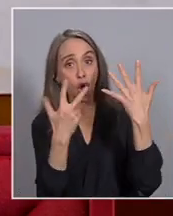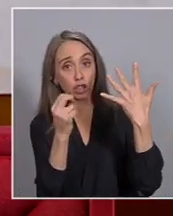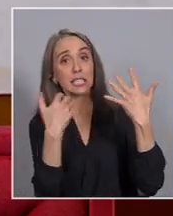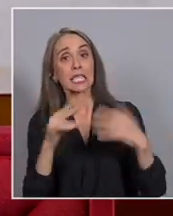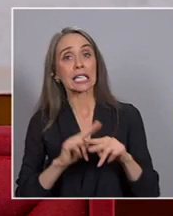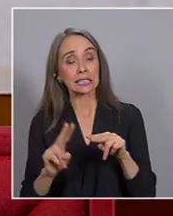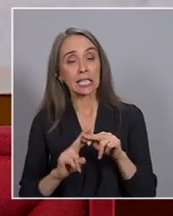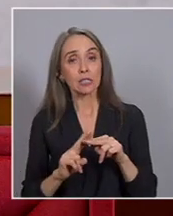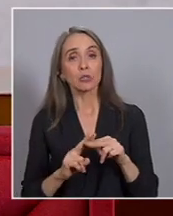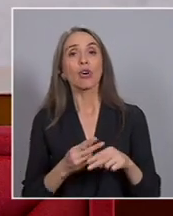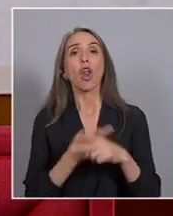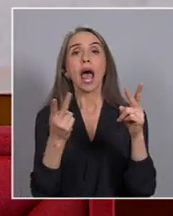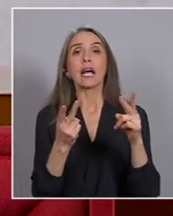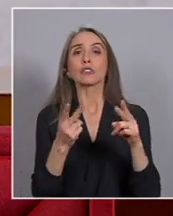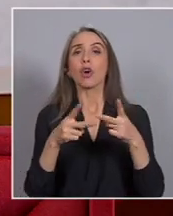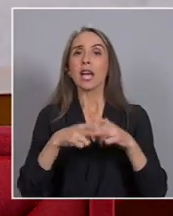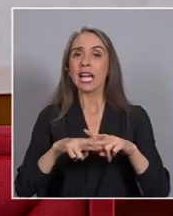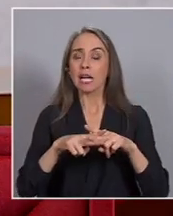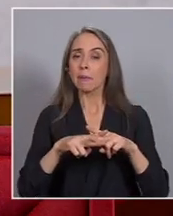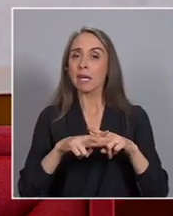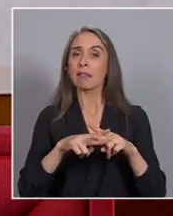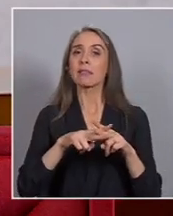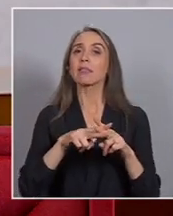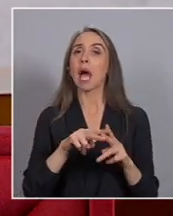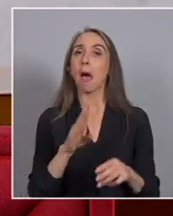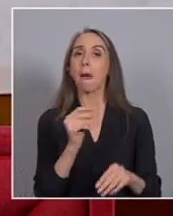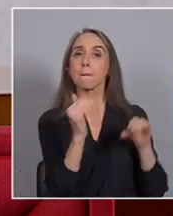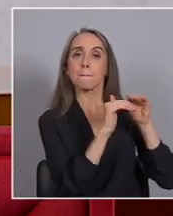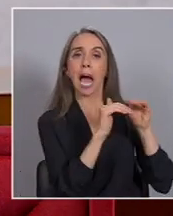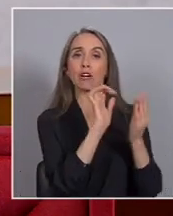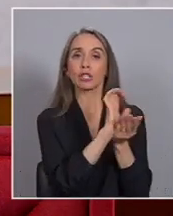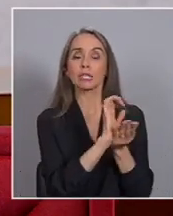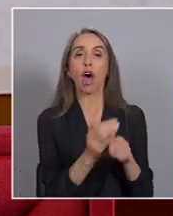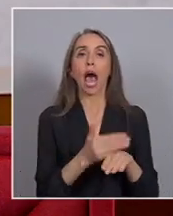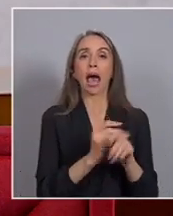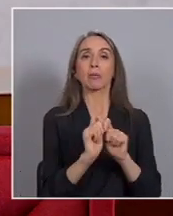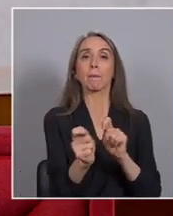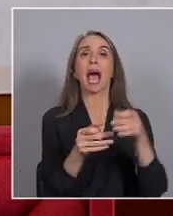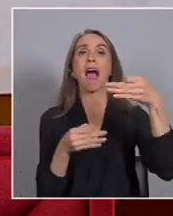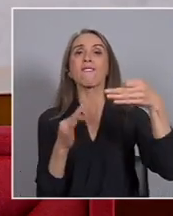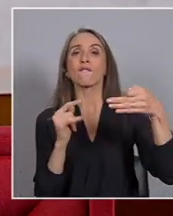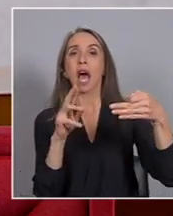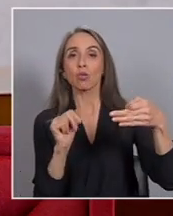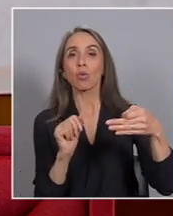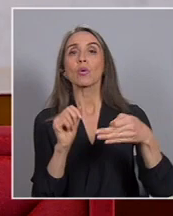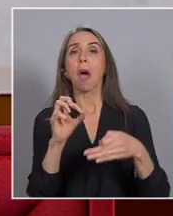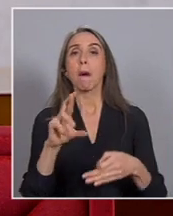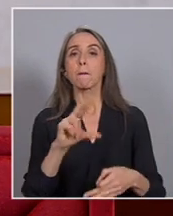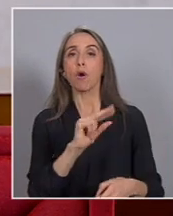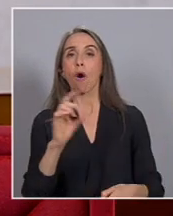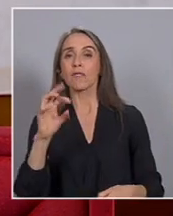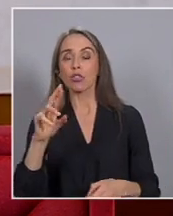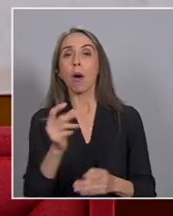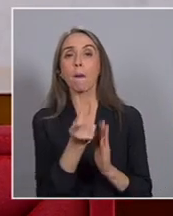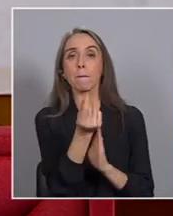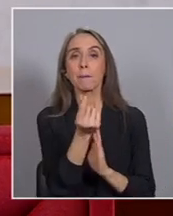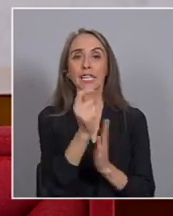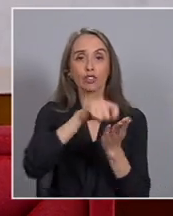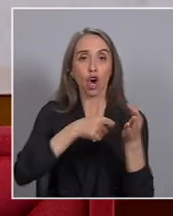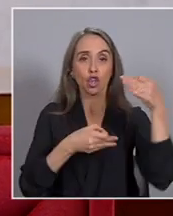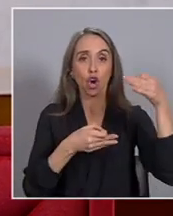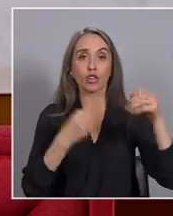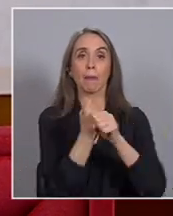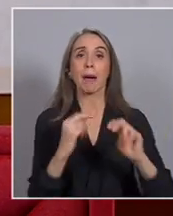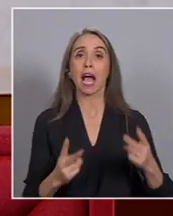como el lanzamiento de la herramienta Confirme en Banco Estado para anticipar pago de facturas a proveedores y el reajuste de los precios de los contratos de